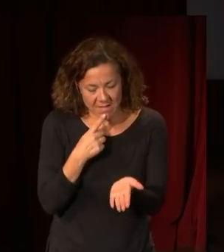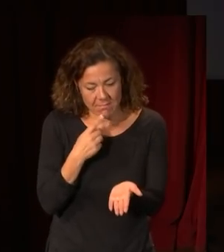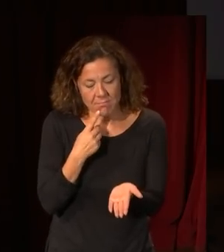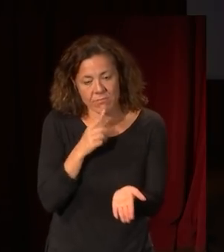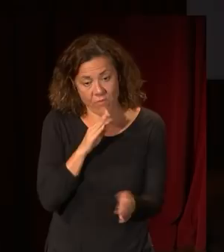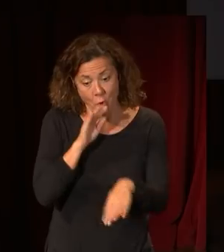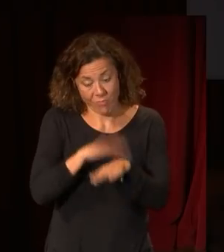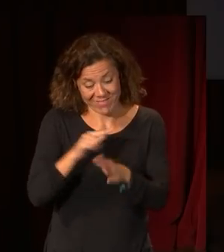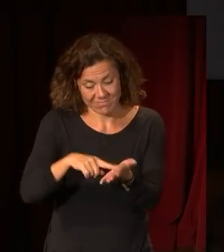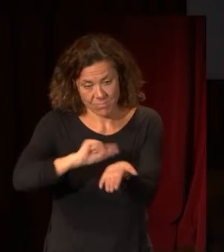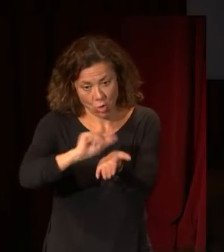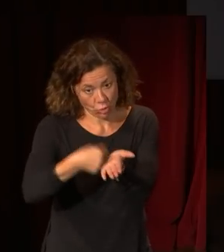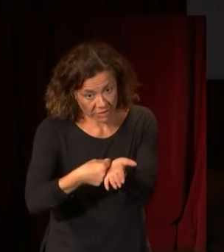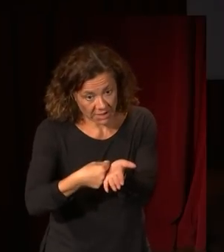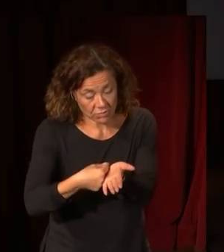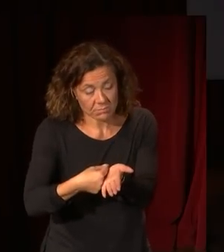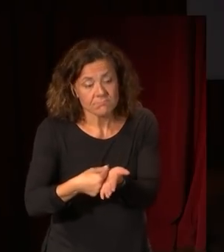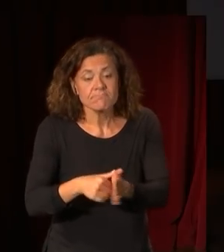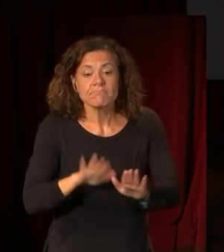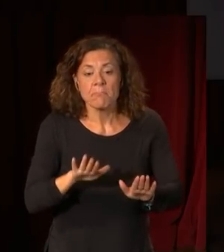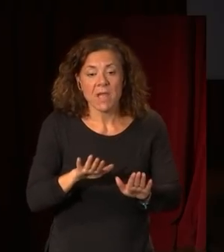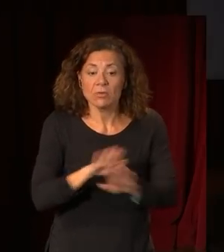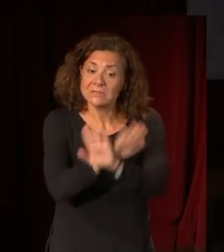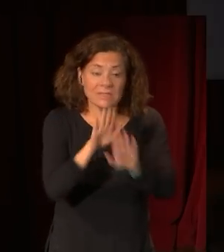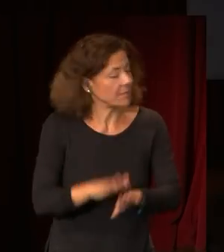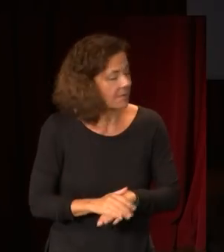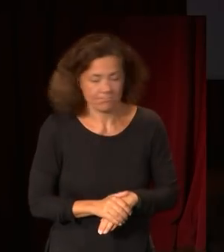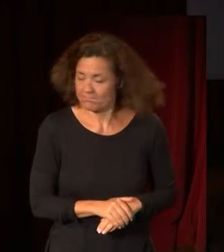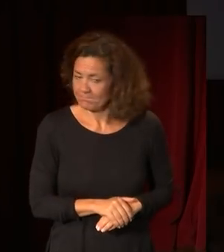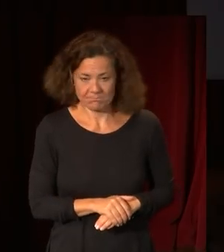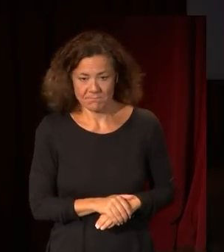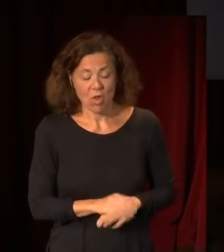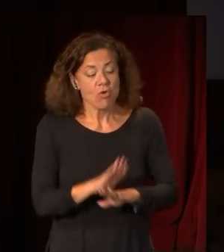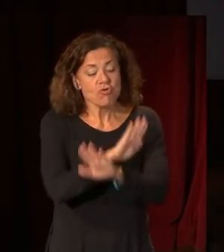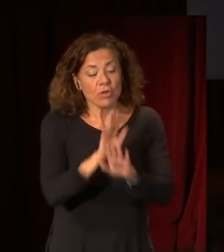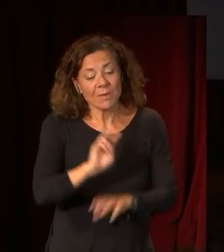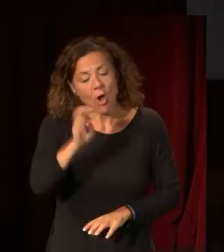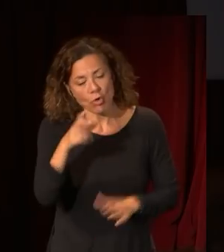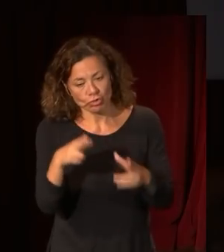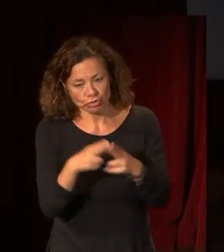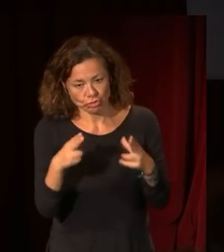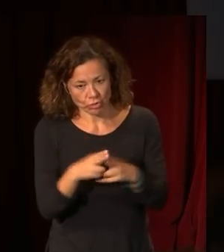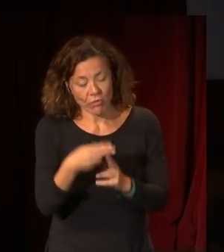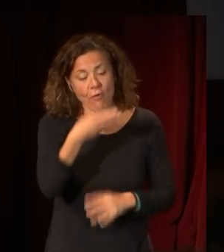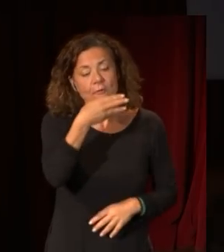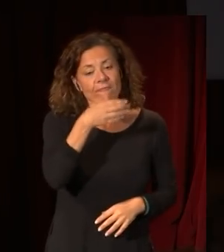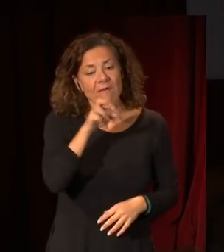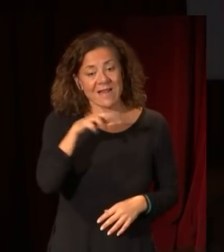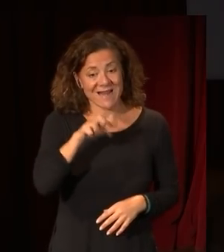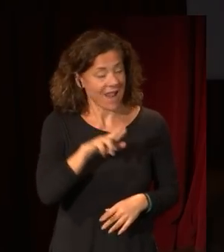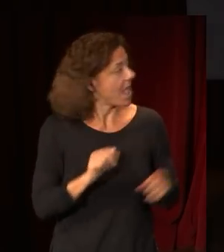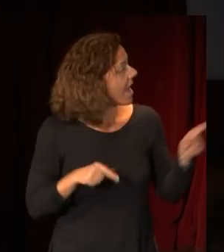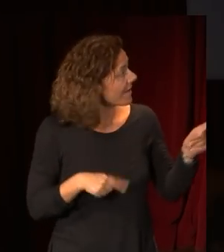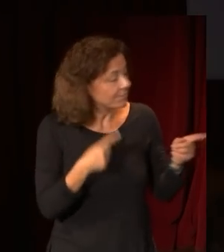y sin embargo no lo acaba lo acaba otro socio local martín bernat aunque aquí